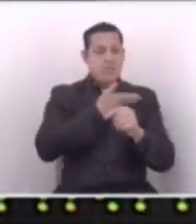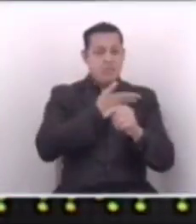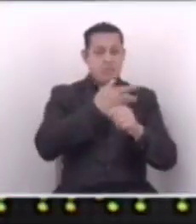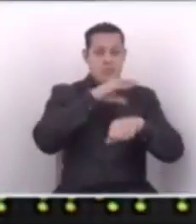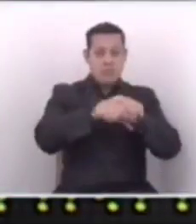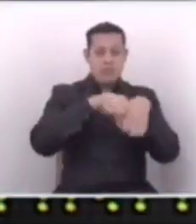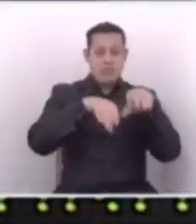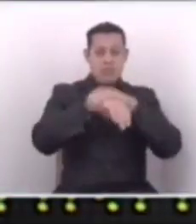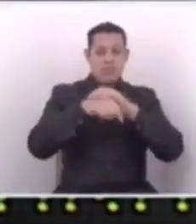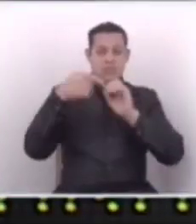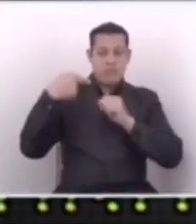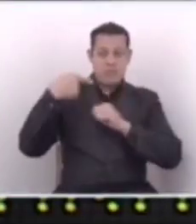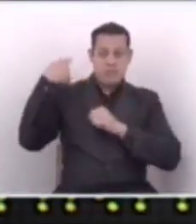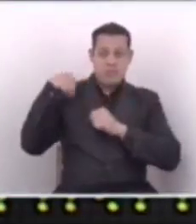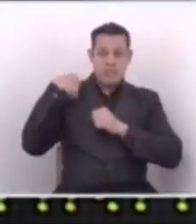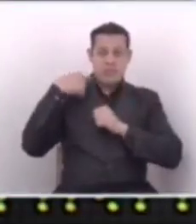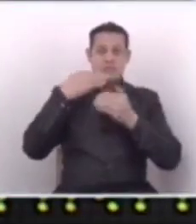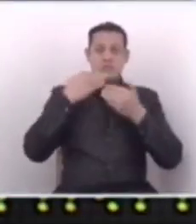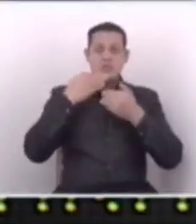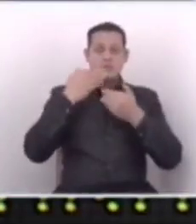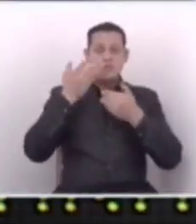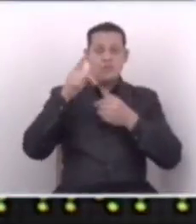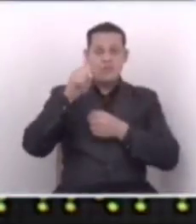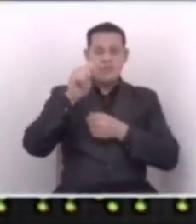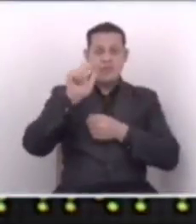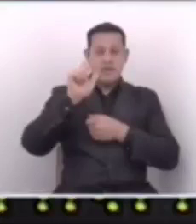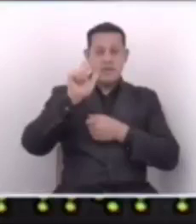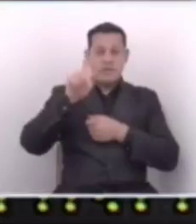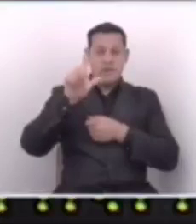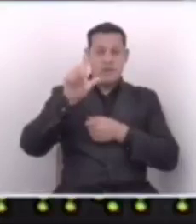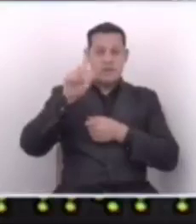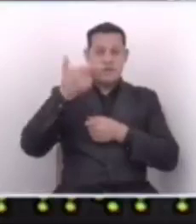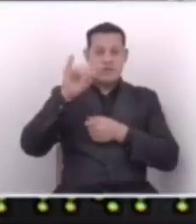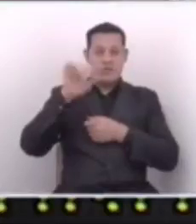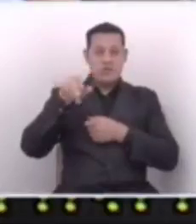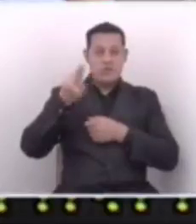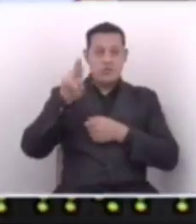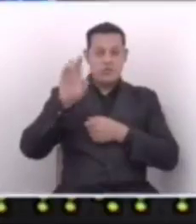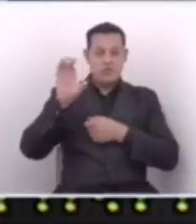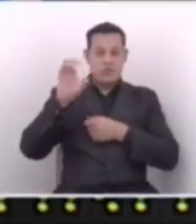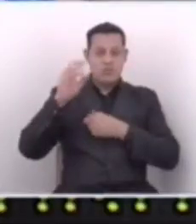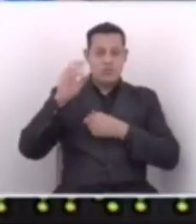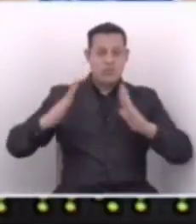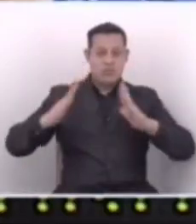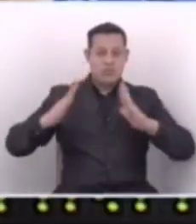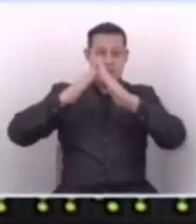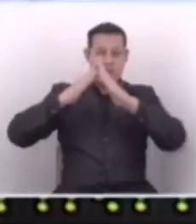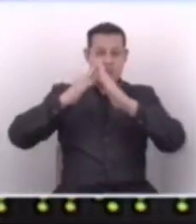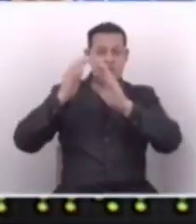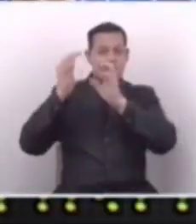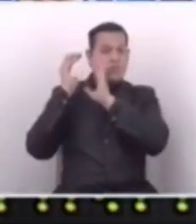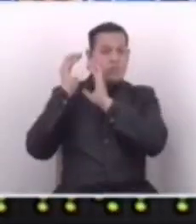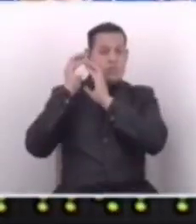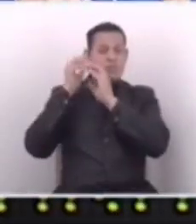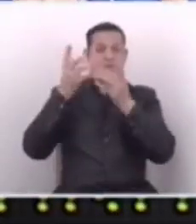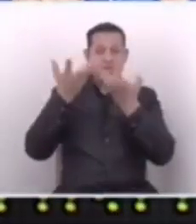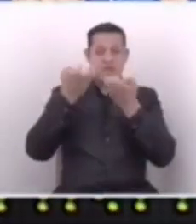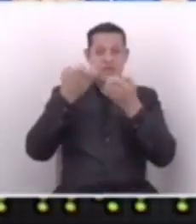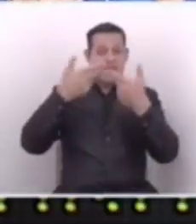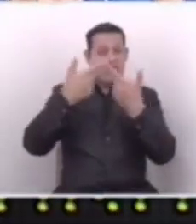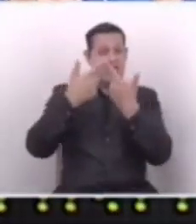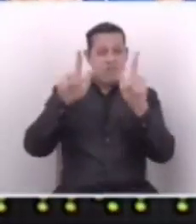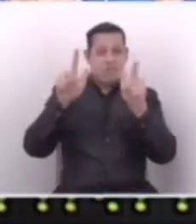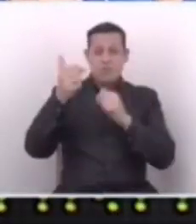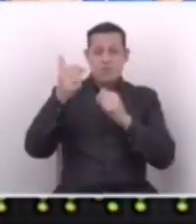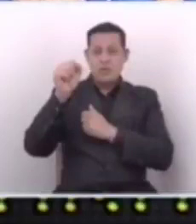que fue capturado ayer en el cantón Tapalchucut del municipio de Izalco, Sonsonate. ¿Quieren que dejemos libres